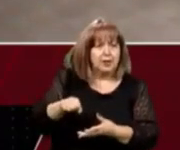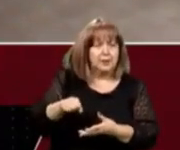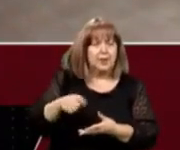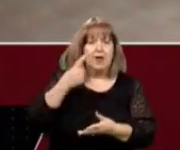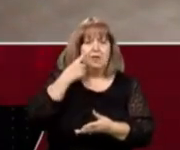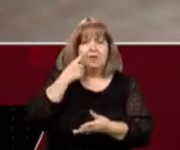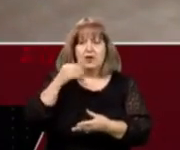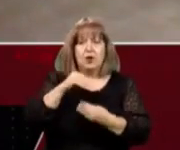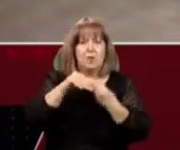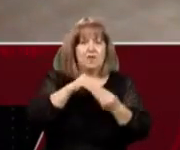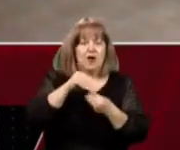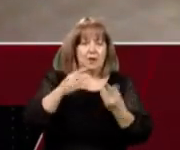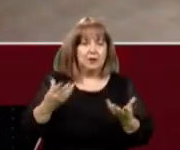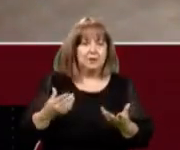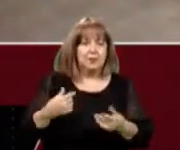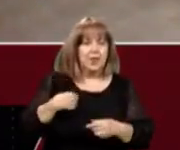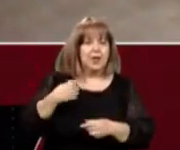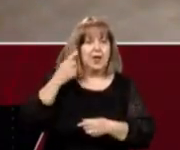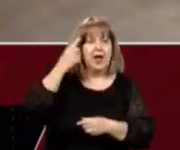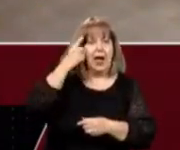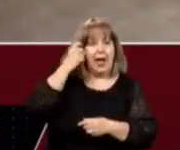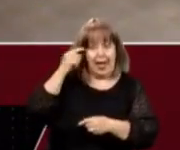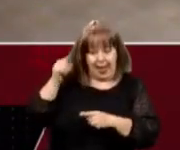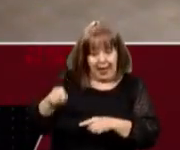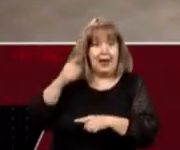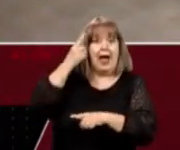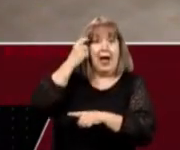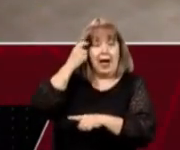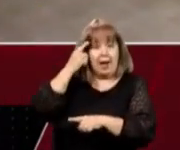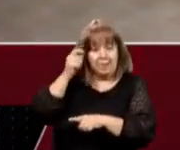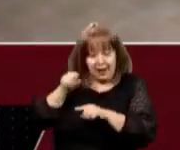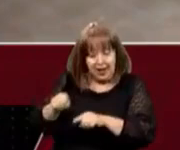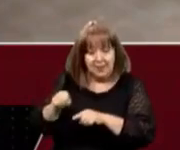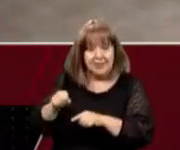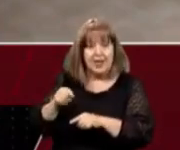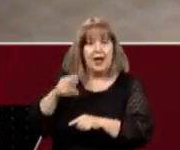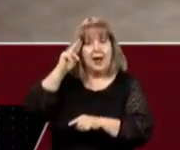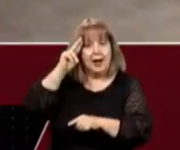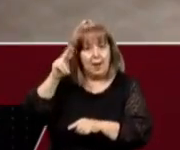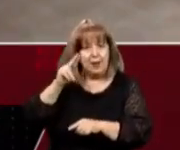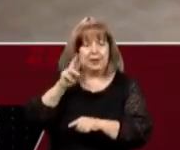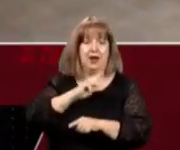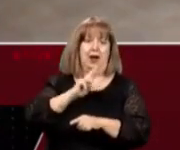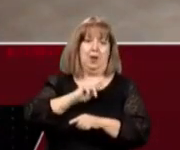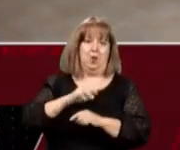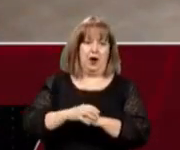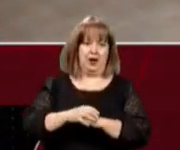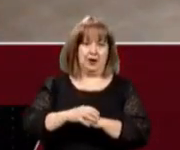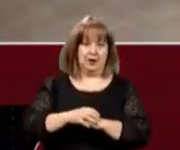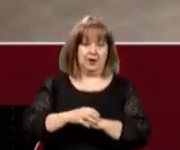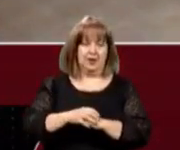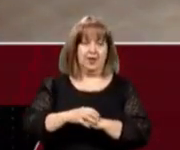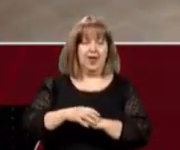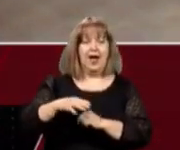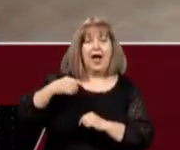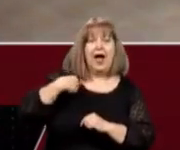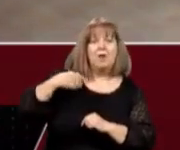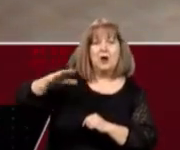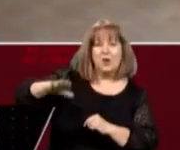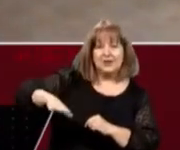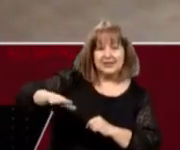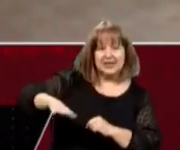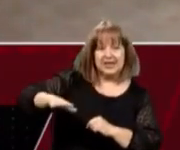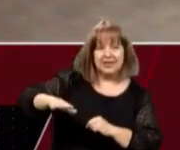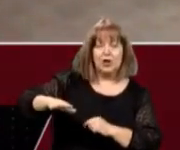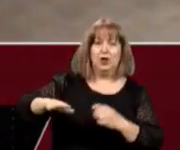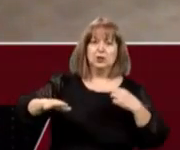bueno, y vivir esto en familia? Para que aprenda a respetar a las mujeres, simplemente, nada más. Imagino que también lo hablas en tu casa, bueno, es chiquito, lo estás criando así. No,